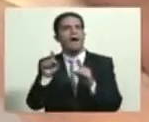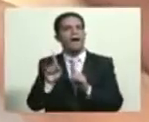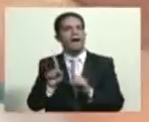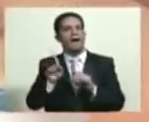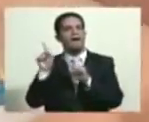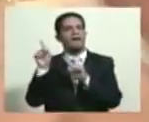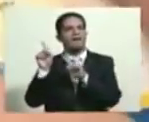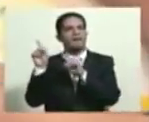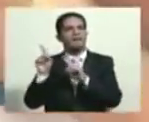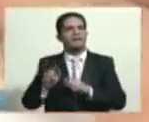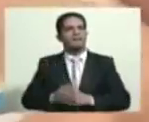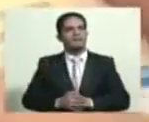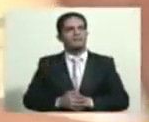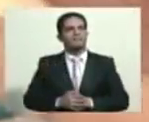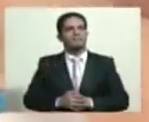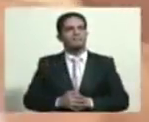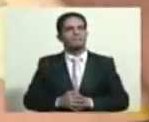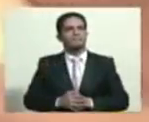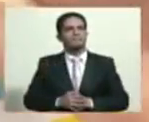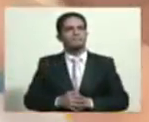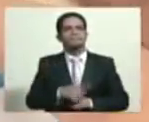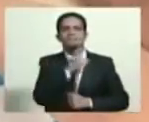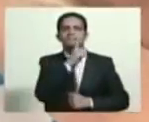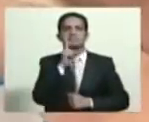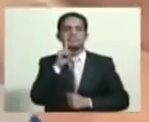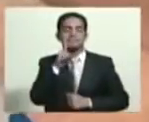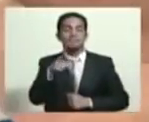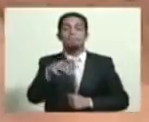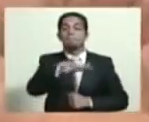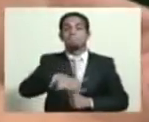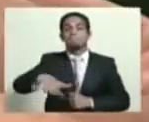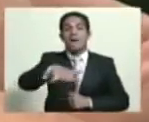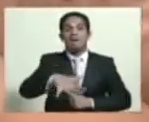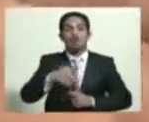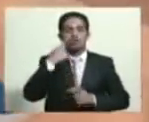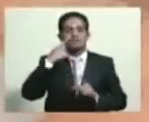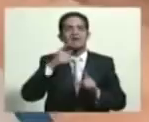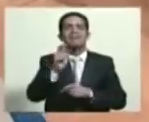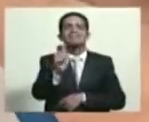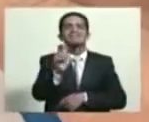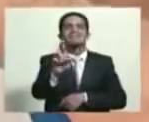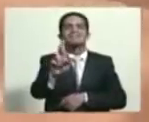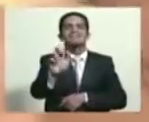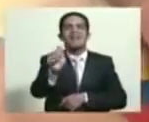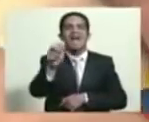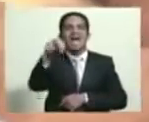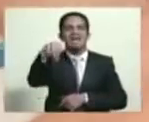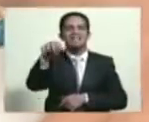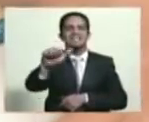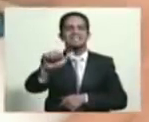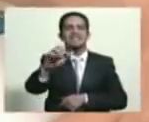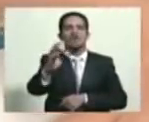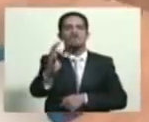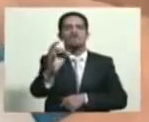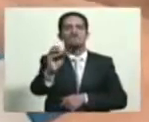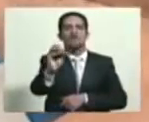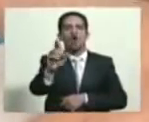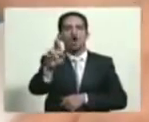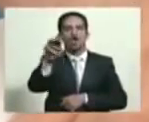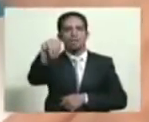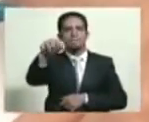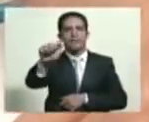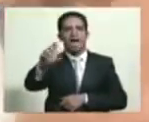en los llamados patios de transformación. ¿Por qué? Porque aquí viene la